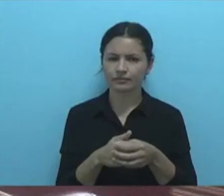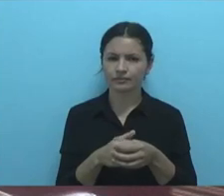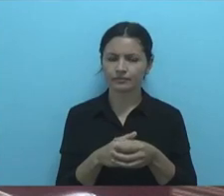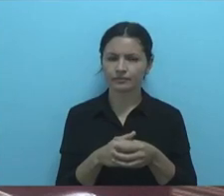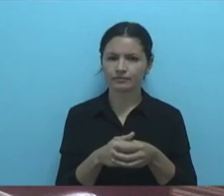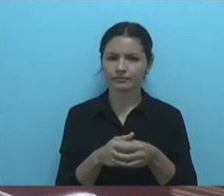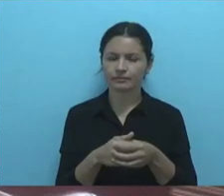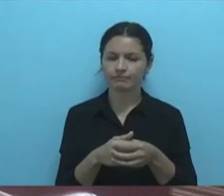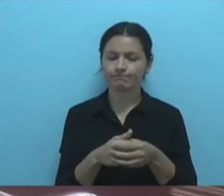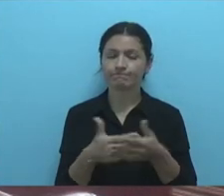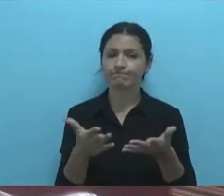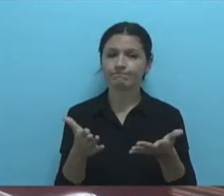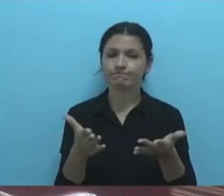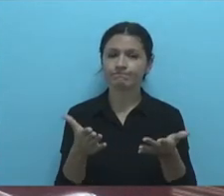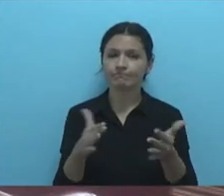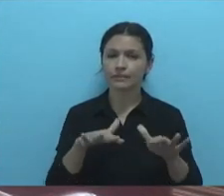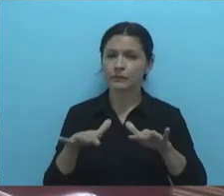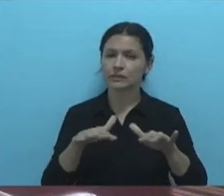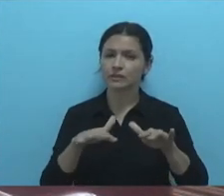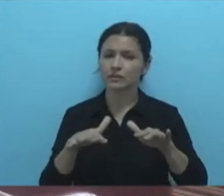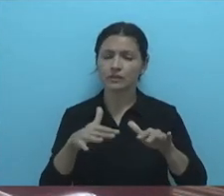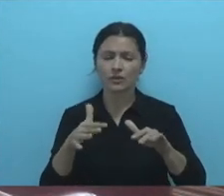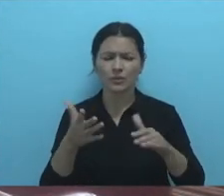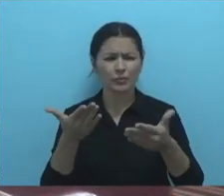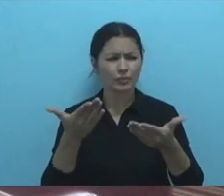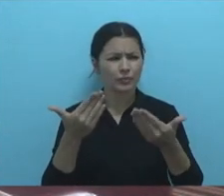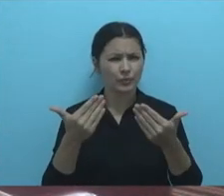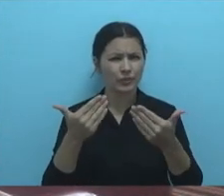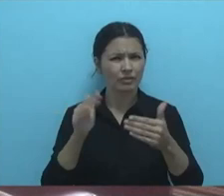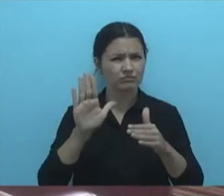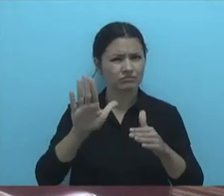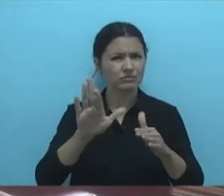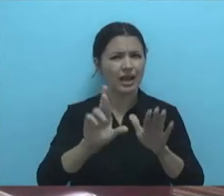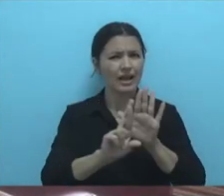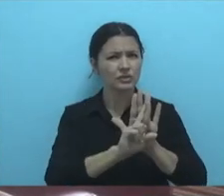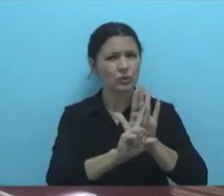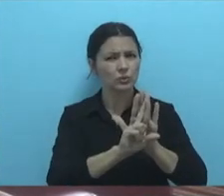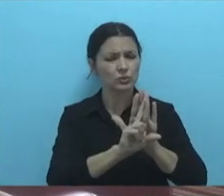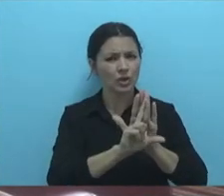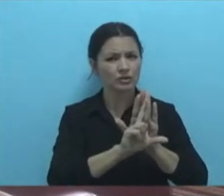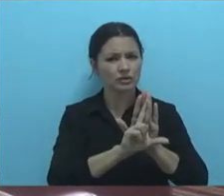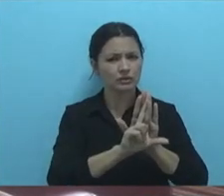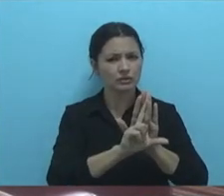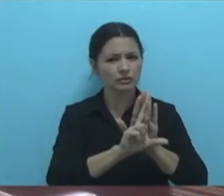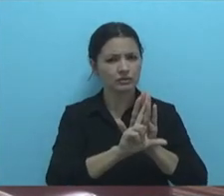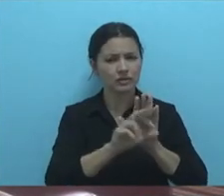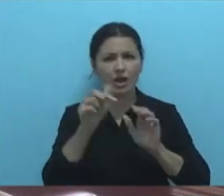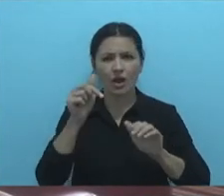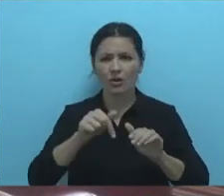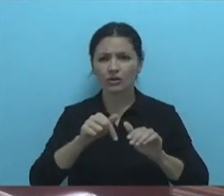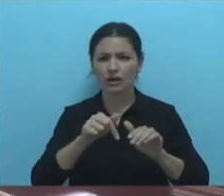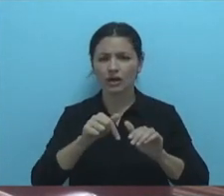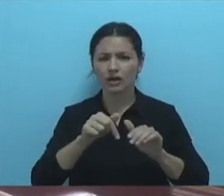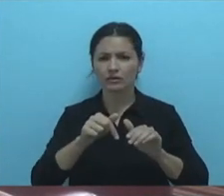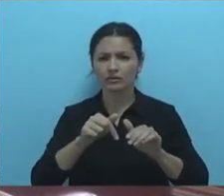pésimo y que tiene que ver con esta resolución primero y después acompañado por